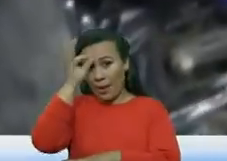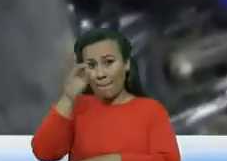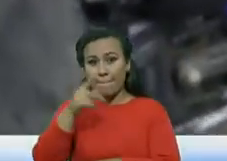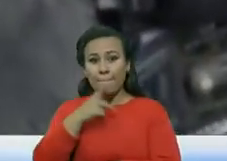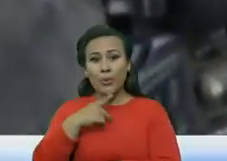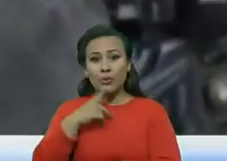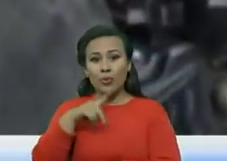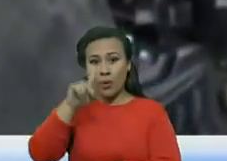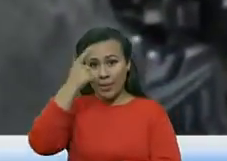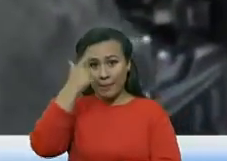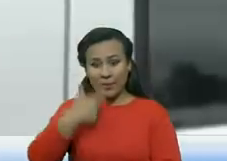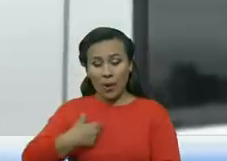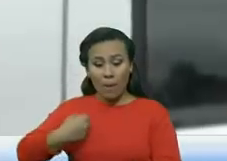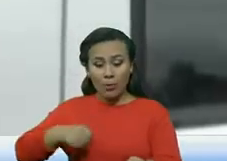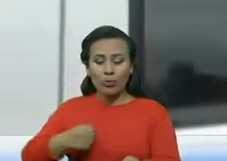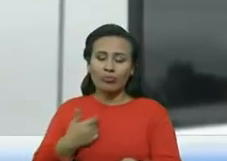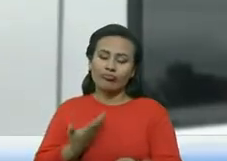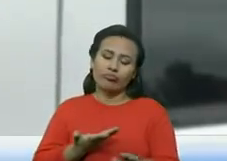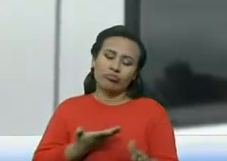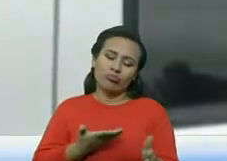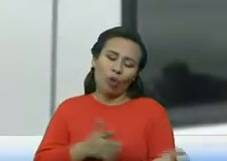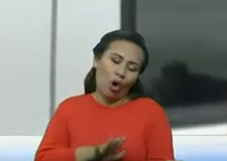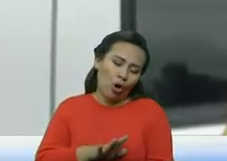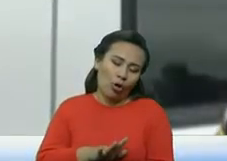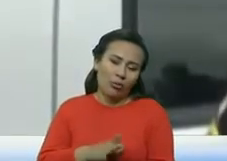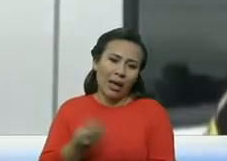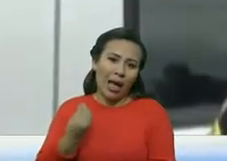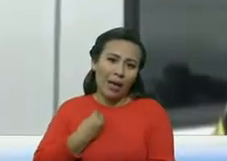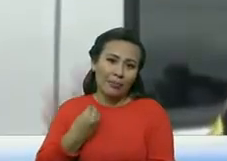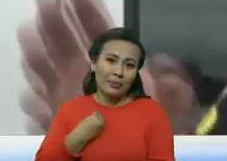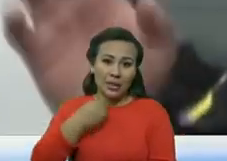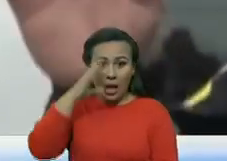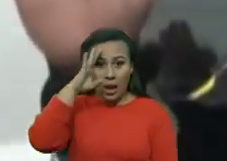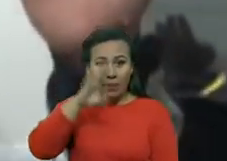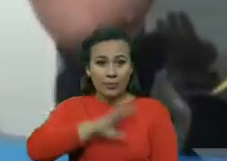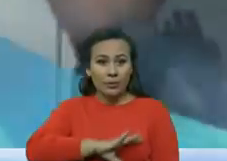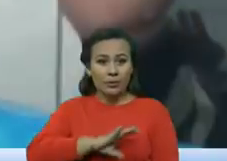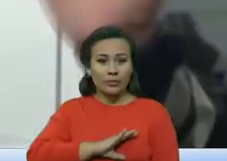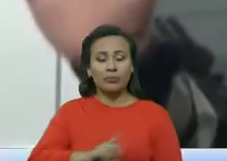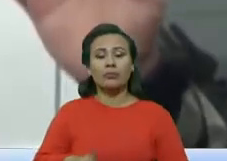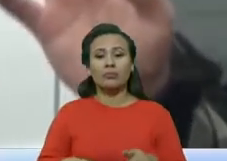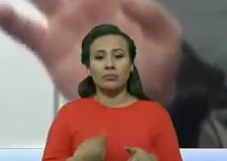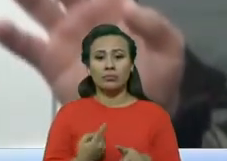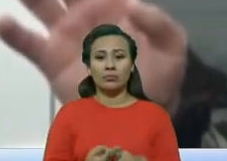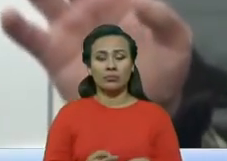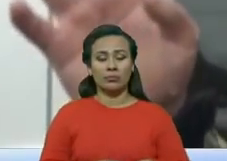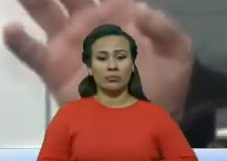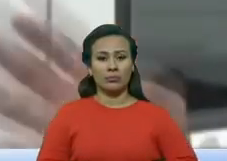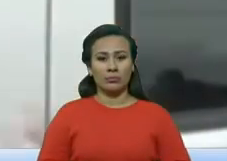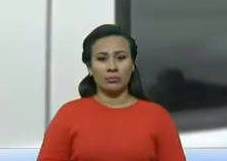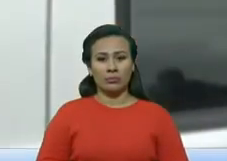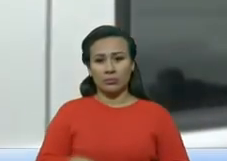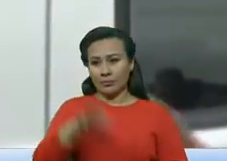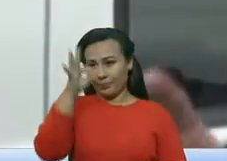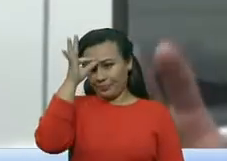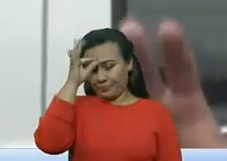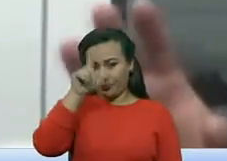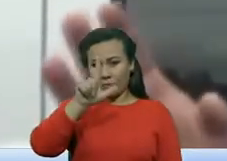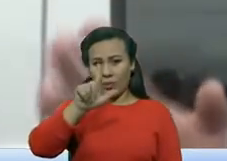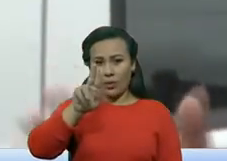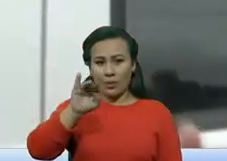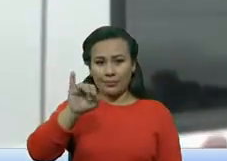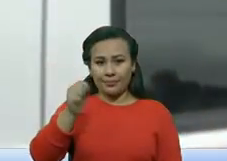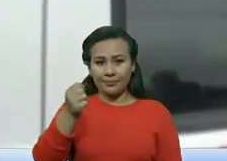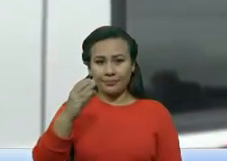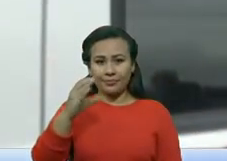deceso del conductor de la motocicleta. Según lo que indica la Policía Nacional, que al momento de ser trasladado al hospital Berice Bayo,